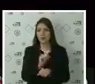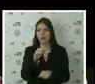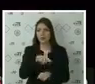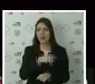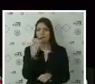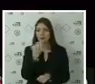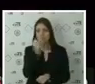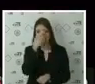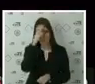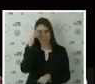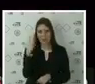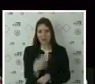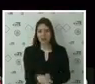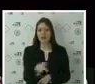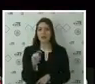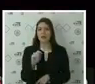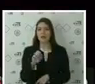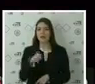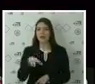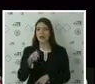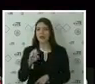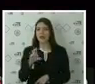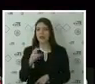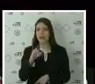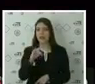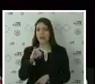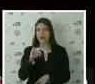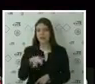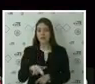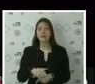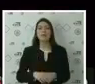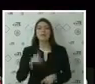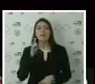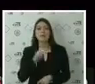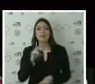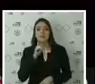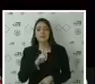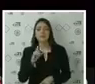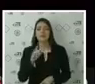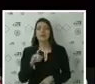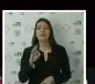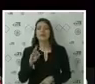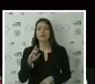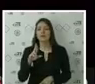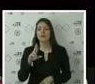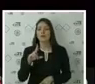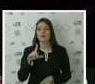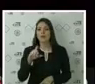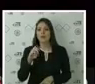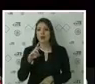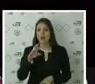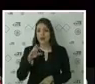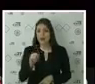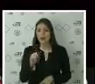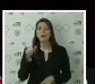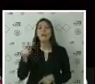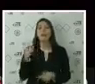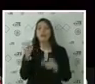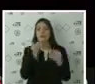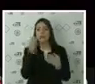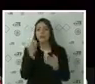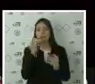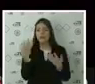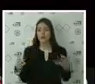México Tenochtitlán. Zoe Alejandra Rodríguez López, estudiante de secundaria en el Círculo Mexicano